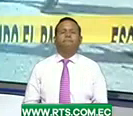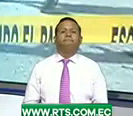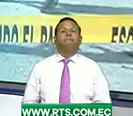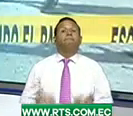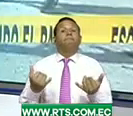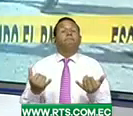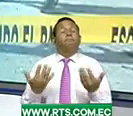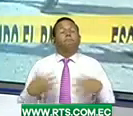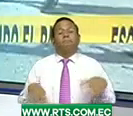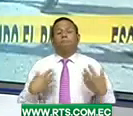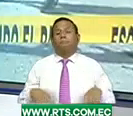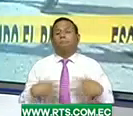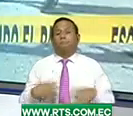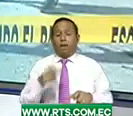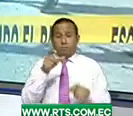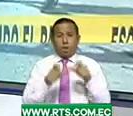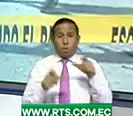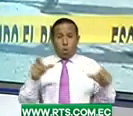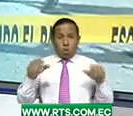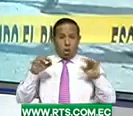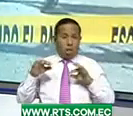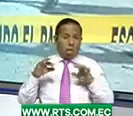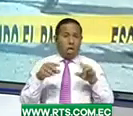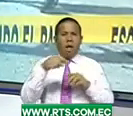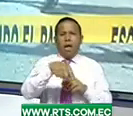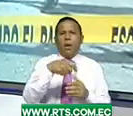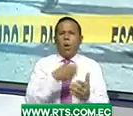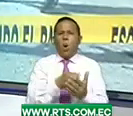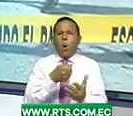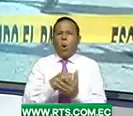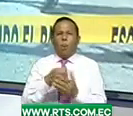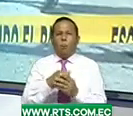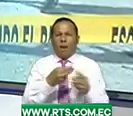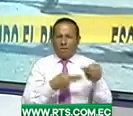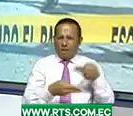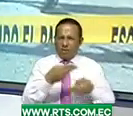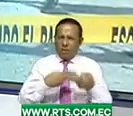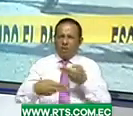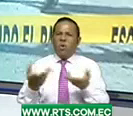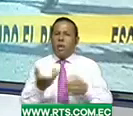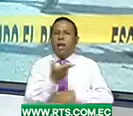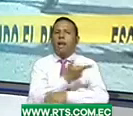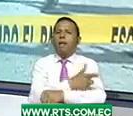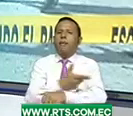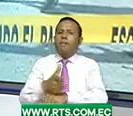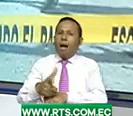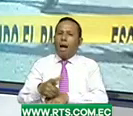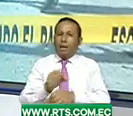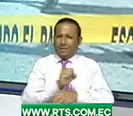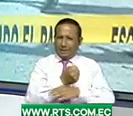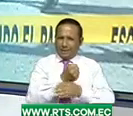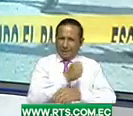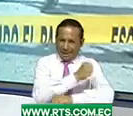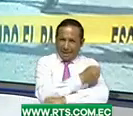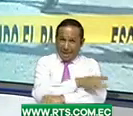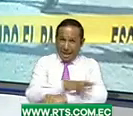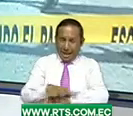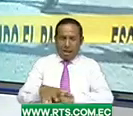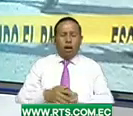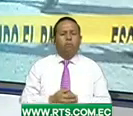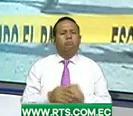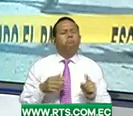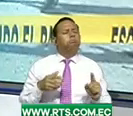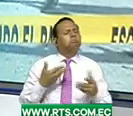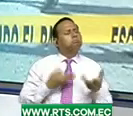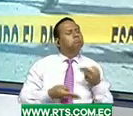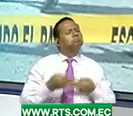Momentos de terror vivieron las personas que hacían sus compras en el mercado del Cantón La Libertad en Santa Elena cuando un sujeto